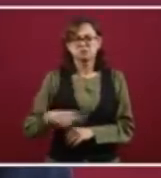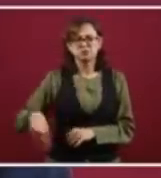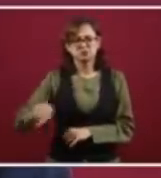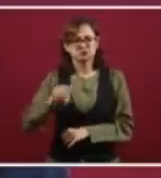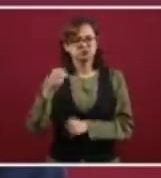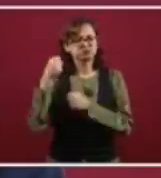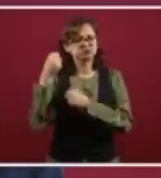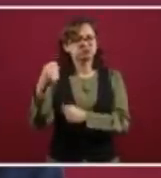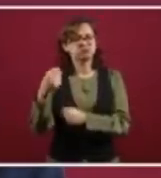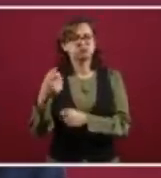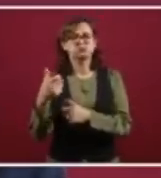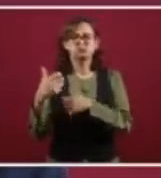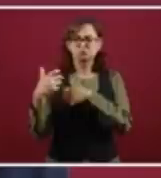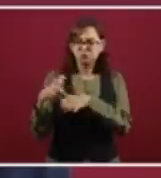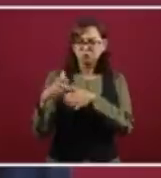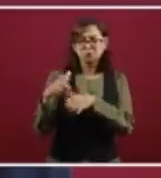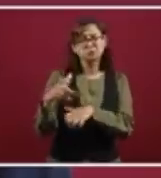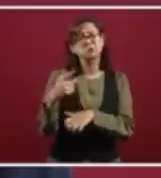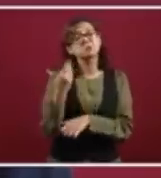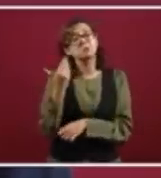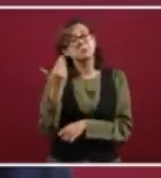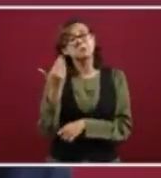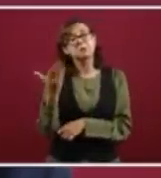protesta, que